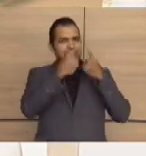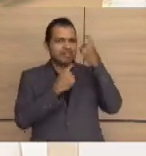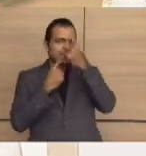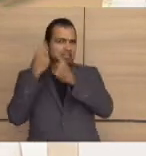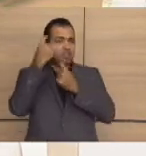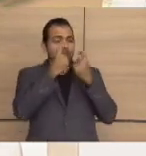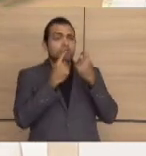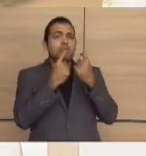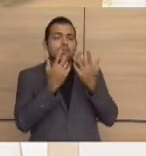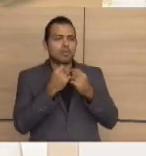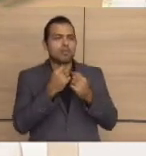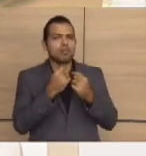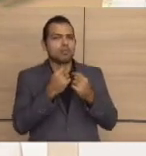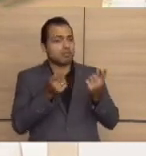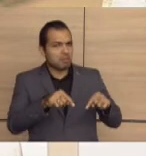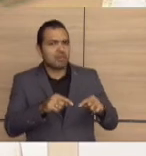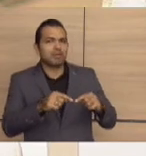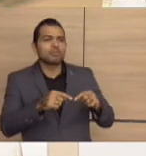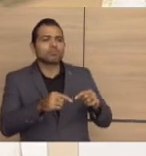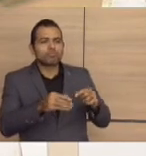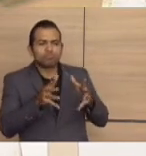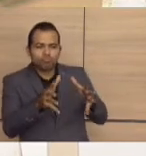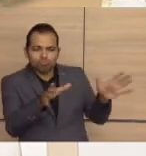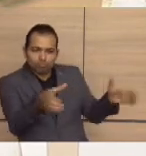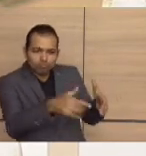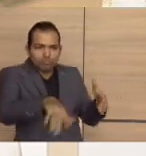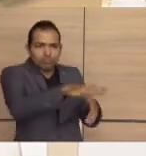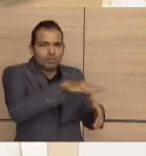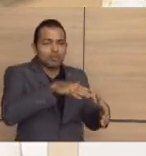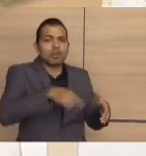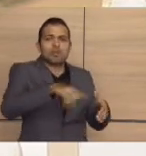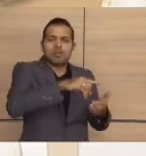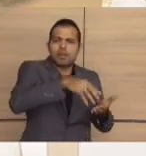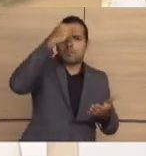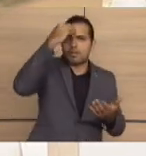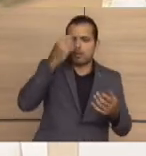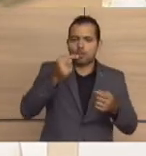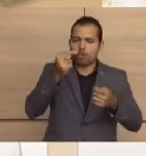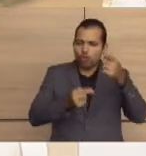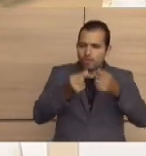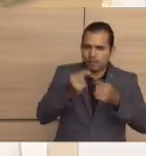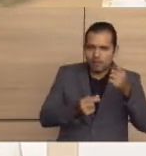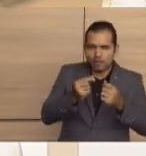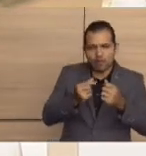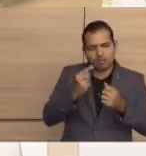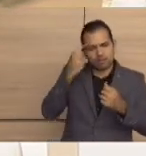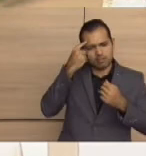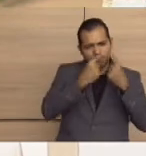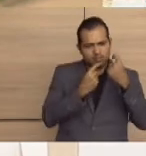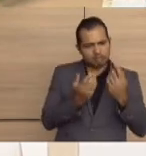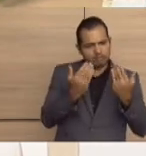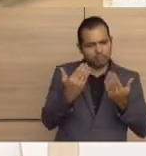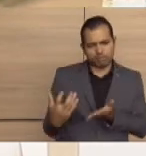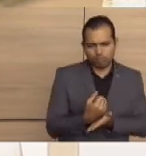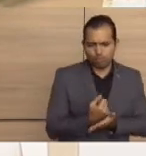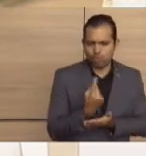una contabilidad de costos, con una contabilidad social que mida sus productos tangibles e intangibles. Lo